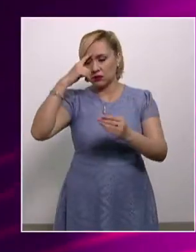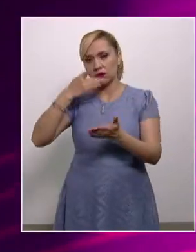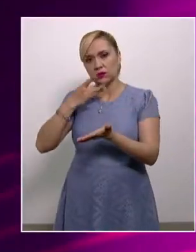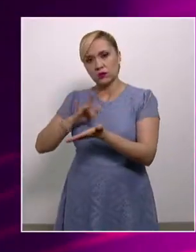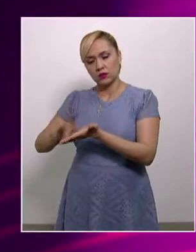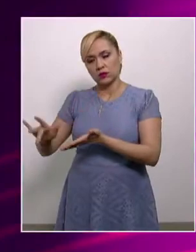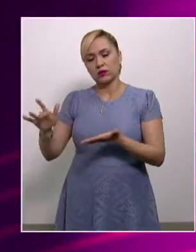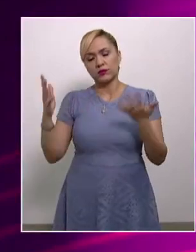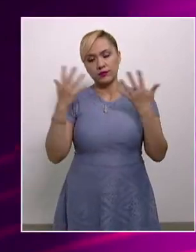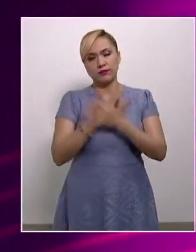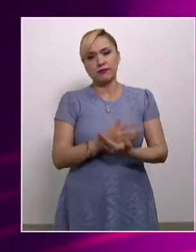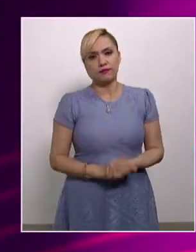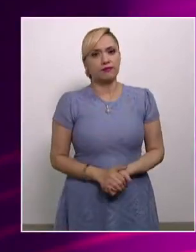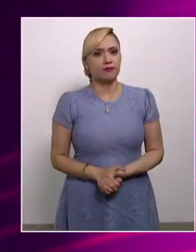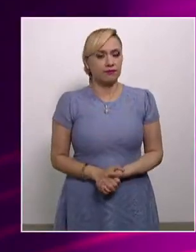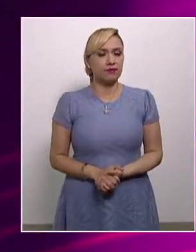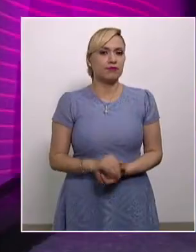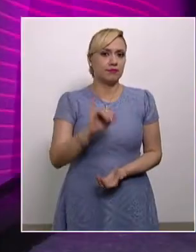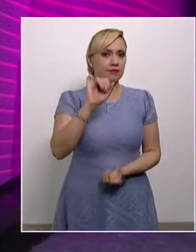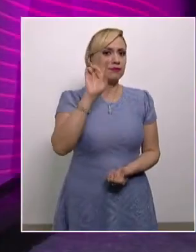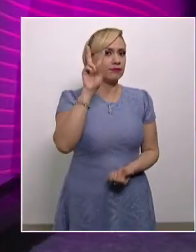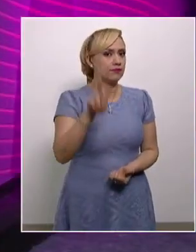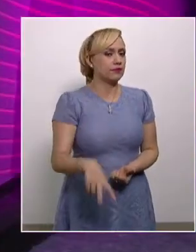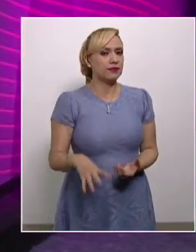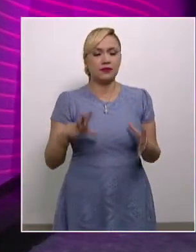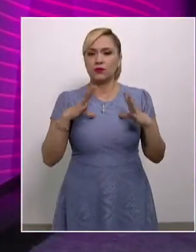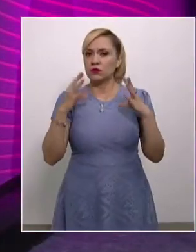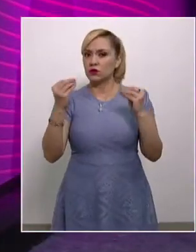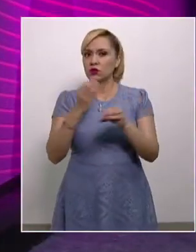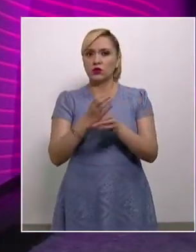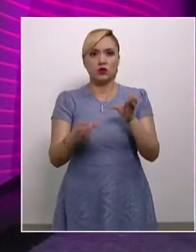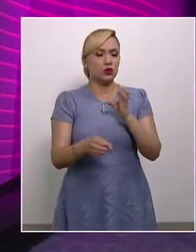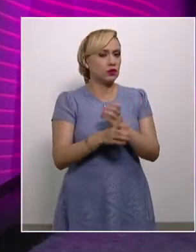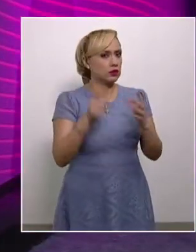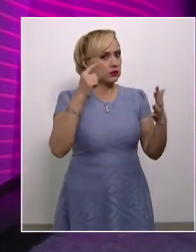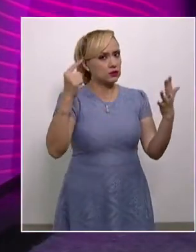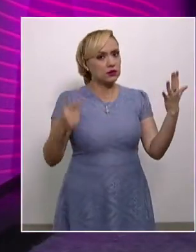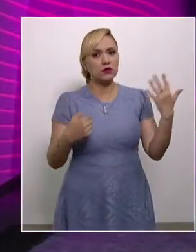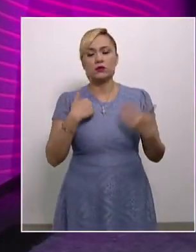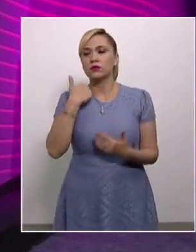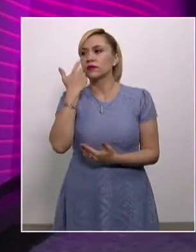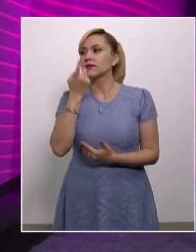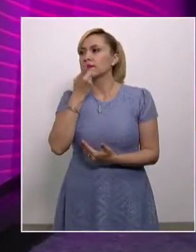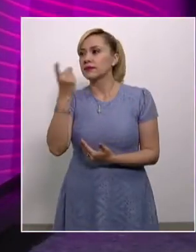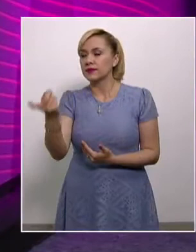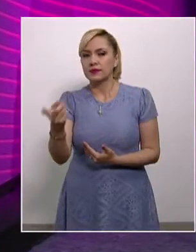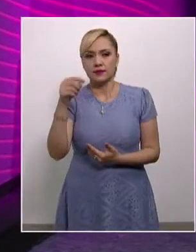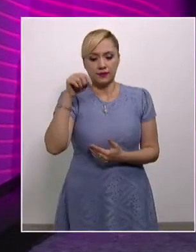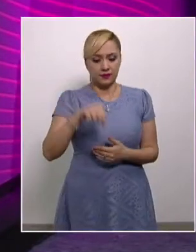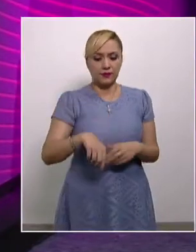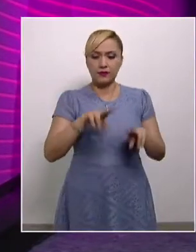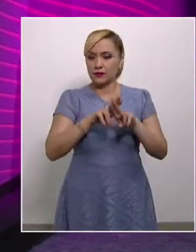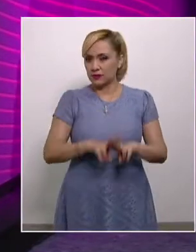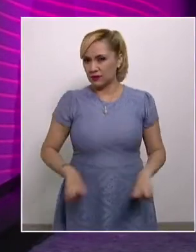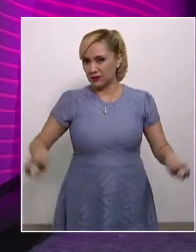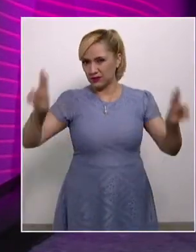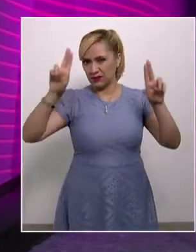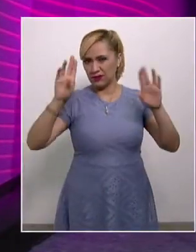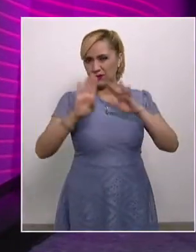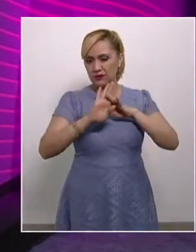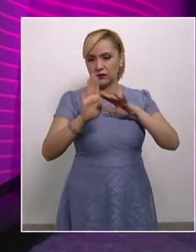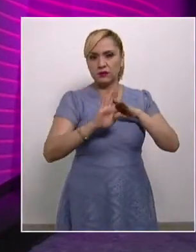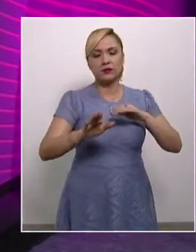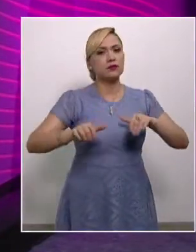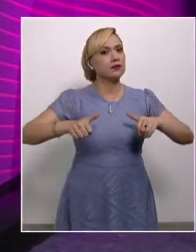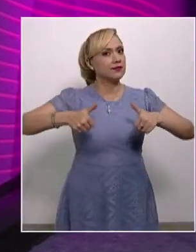para sensibilización. Sí, y que sin duda ahí hay muchísimo que hacer. Yo nada más quería decir que desde ACNUR tenemos casos de